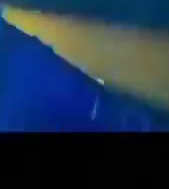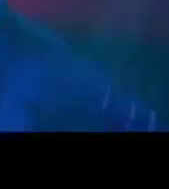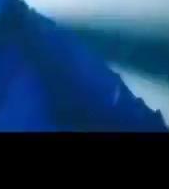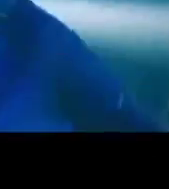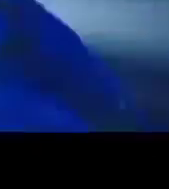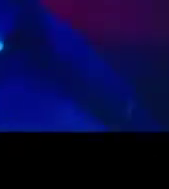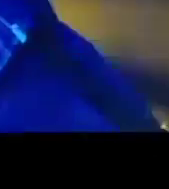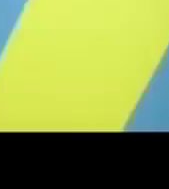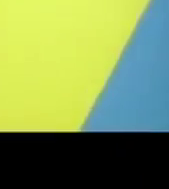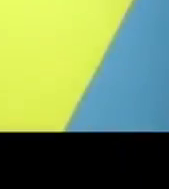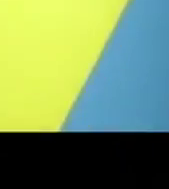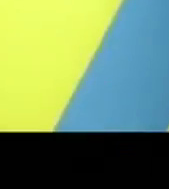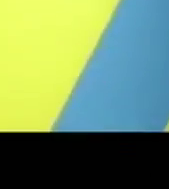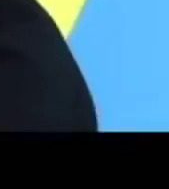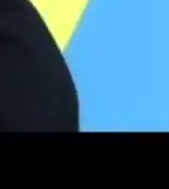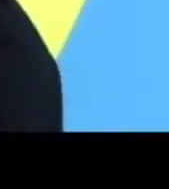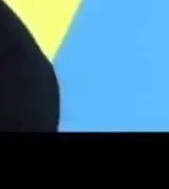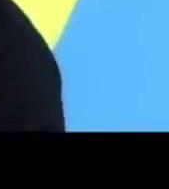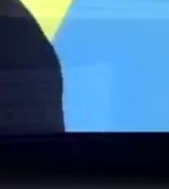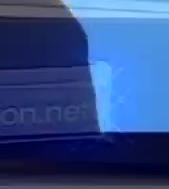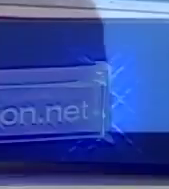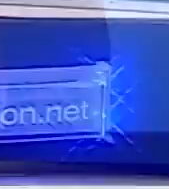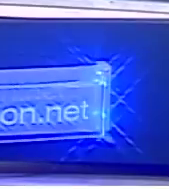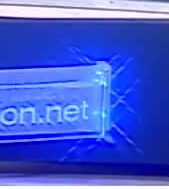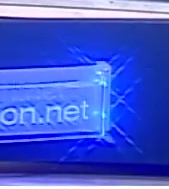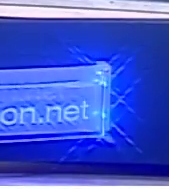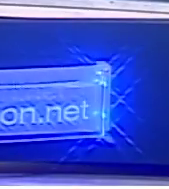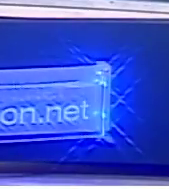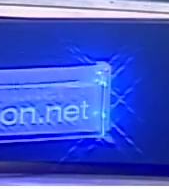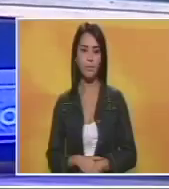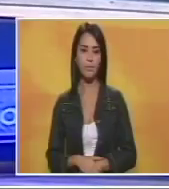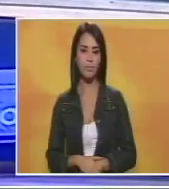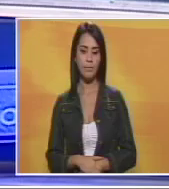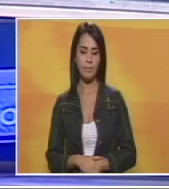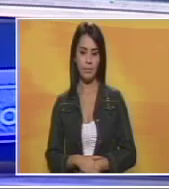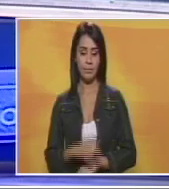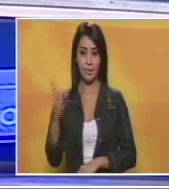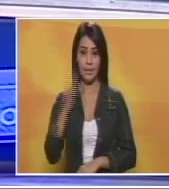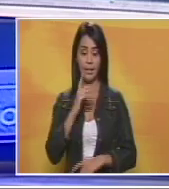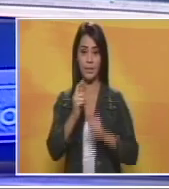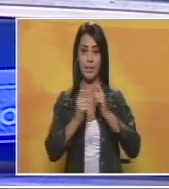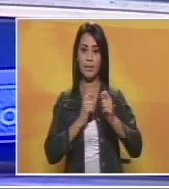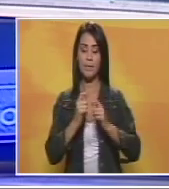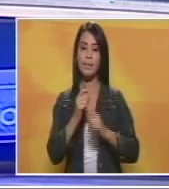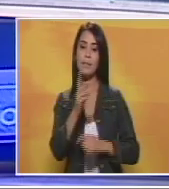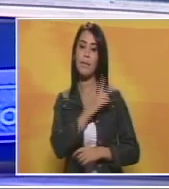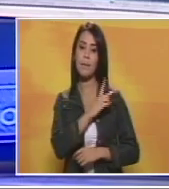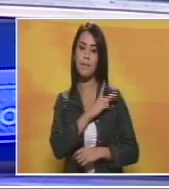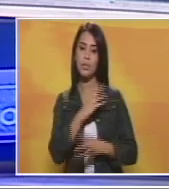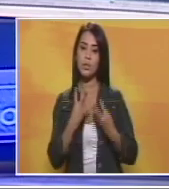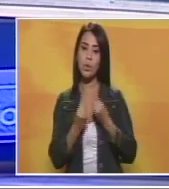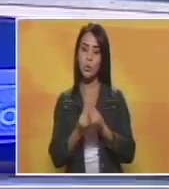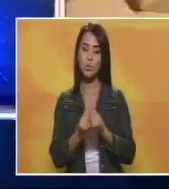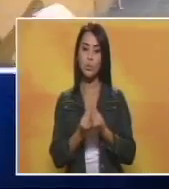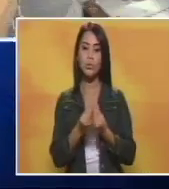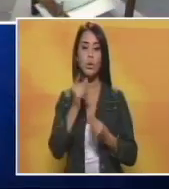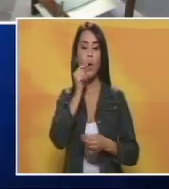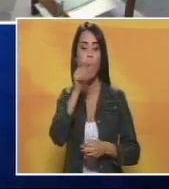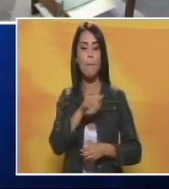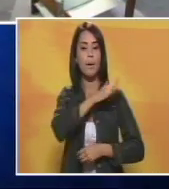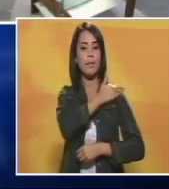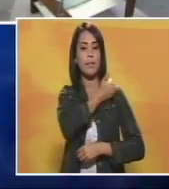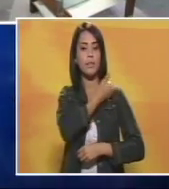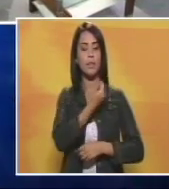apunta y dispara, que no cargo chaleco antibala, quiero que sea... Al regreso en entrevista, Venevisión nos acompaña Henkel García, director